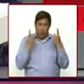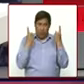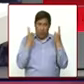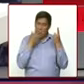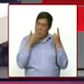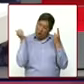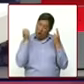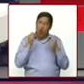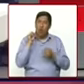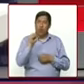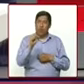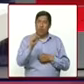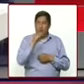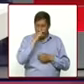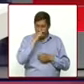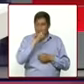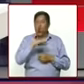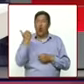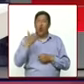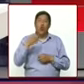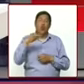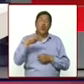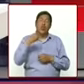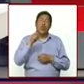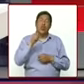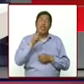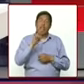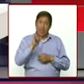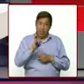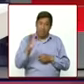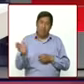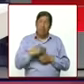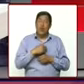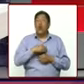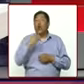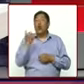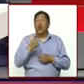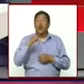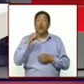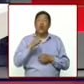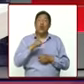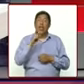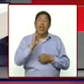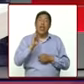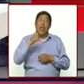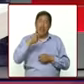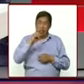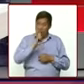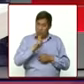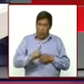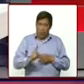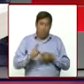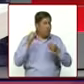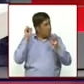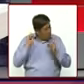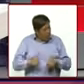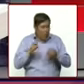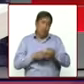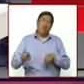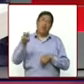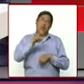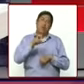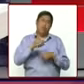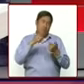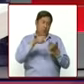mejores puntajes. Por supuesto que Henry Herrera Herrera, Olvis Egues Oliva, también pasa a esta instancia y